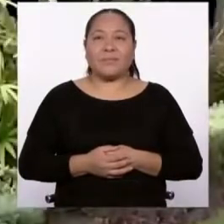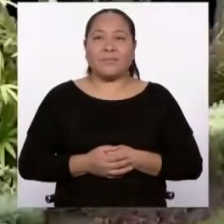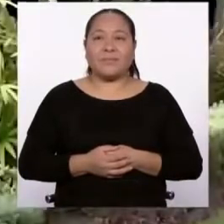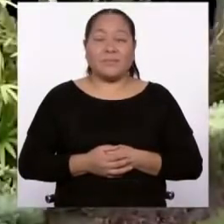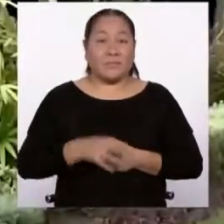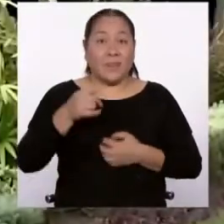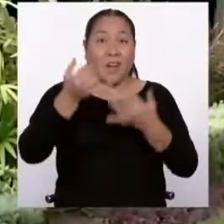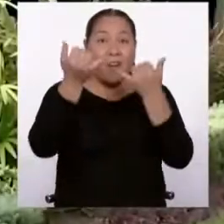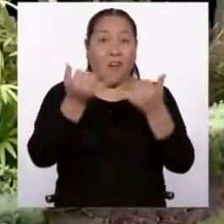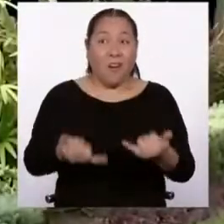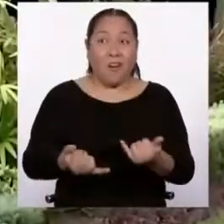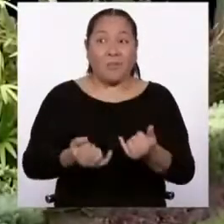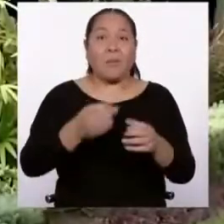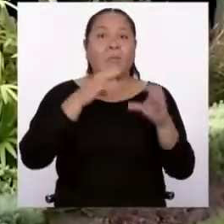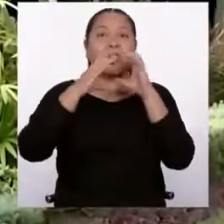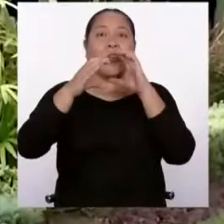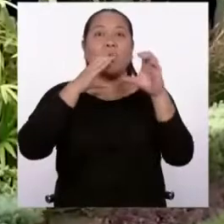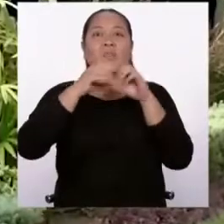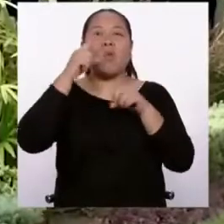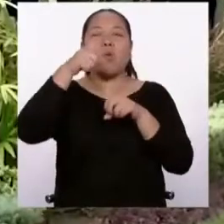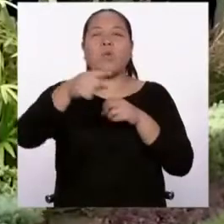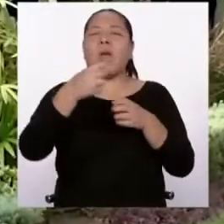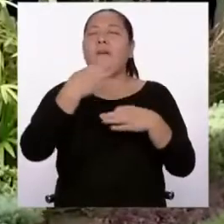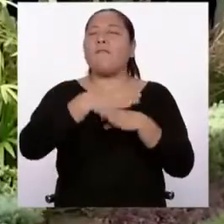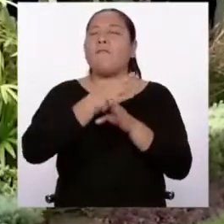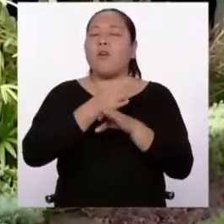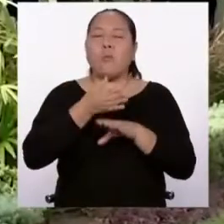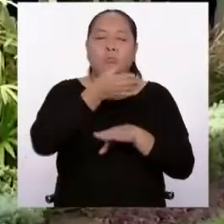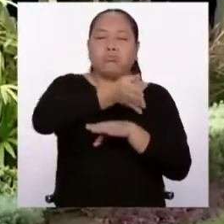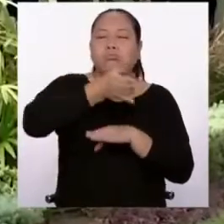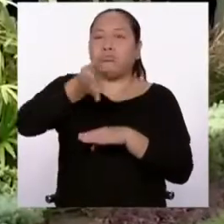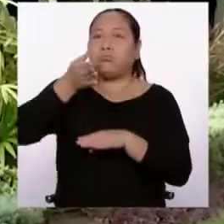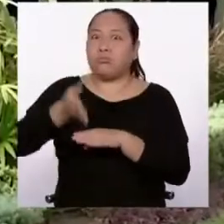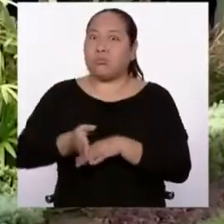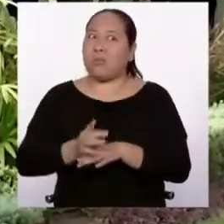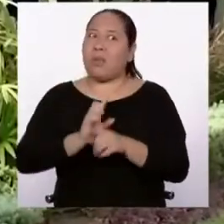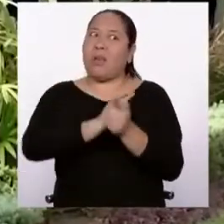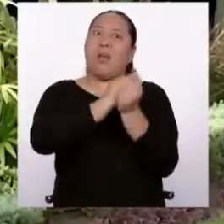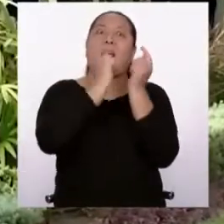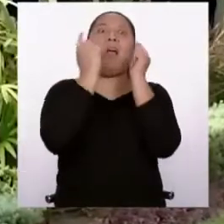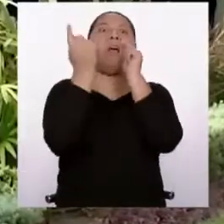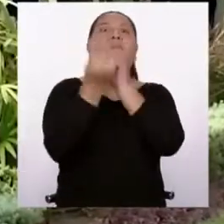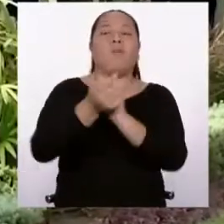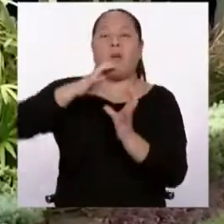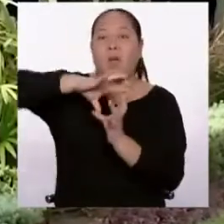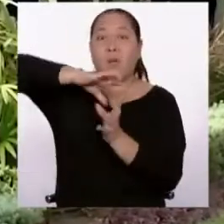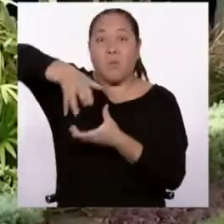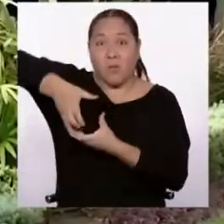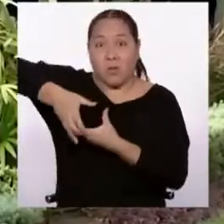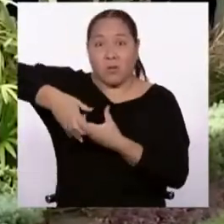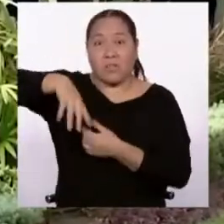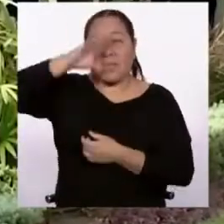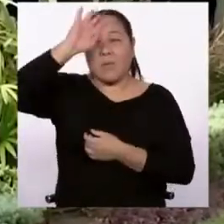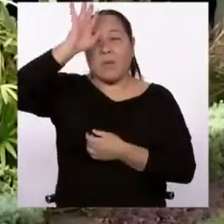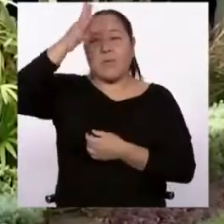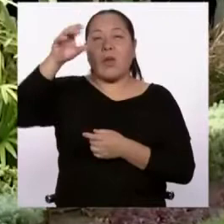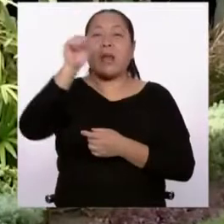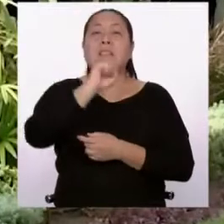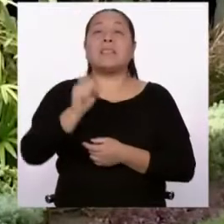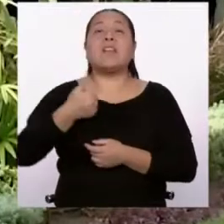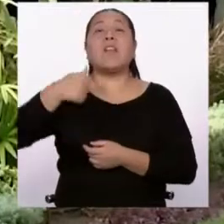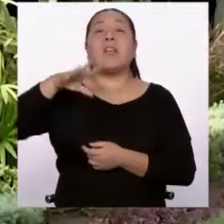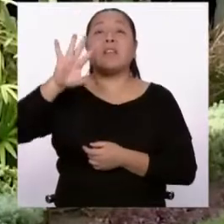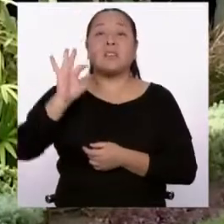El día de hoy vamos a hablar de un medio de transporte que revolucionó el mundo y que se inventó en el siglo